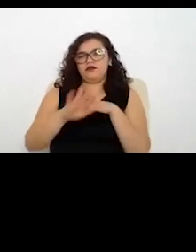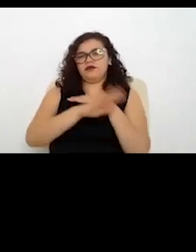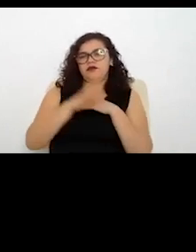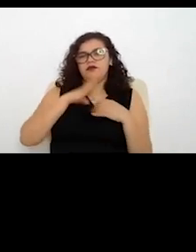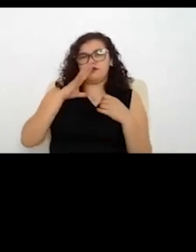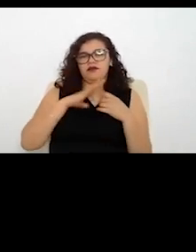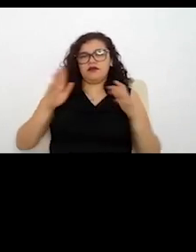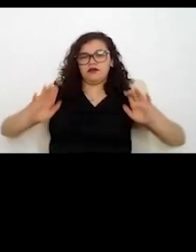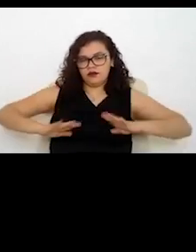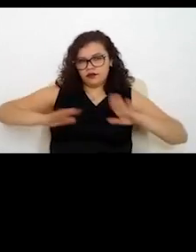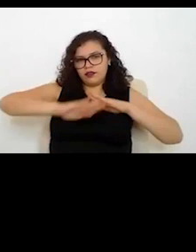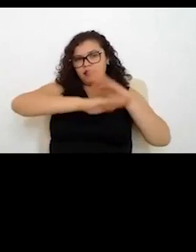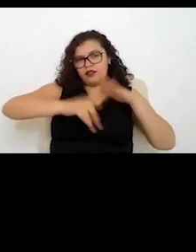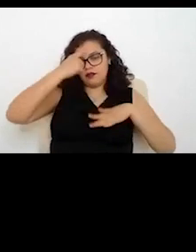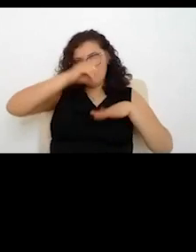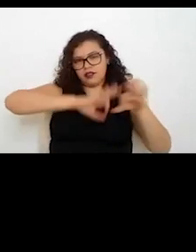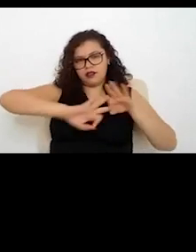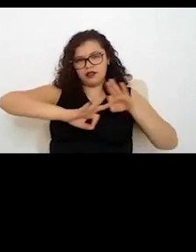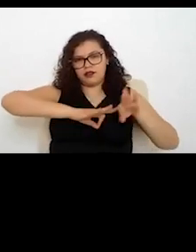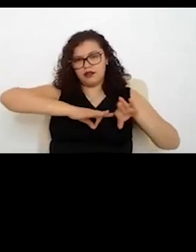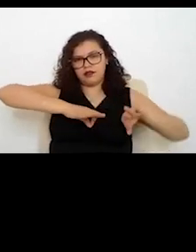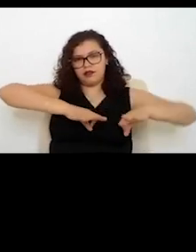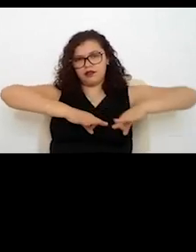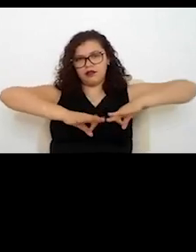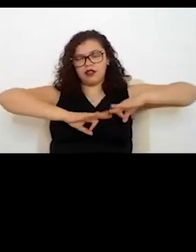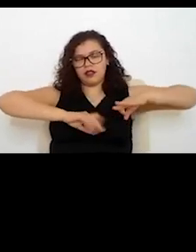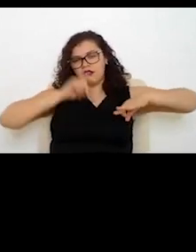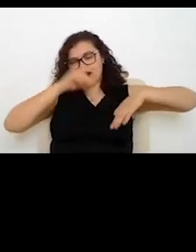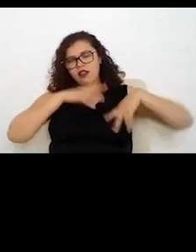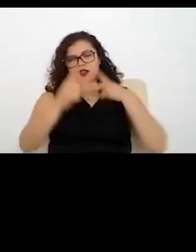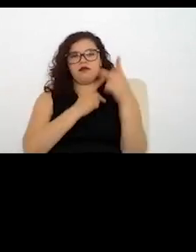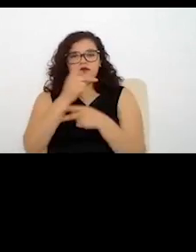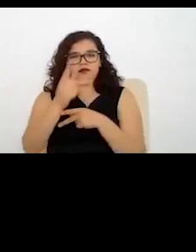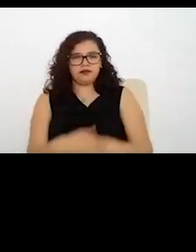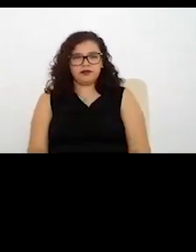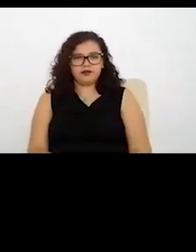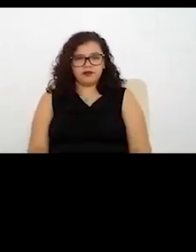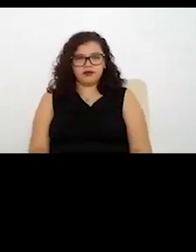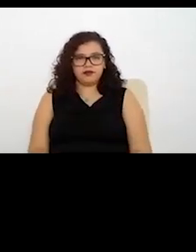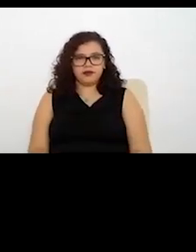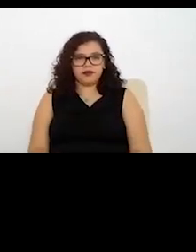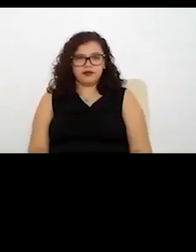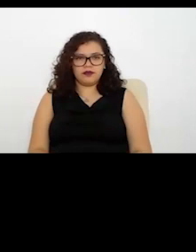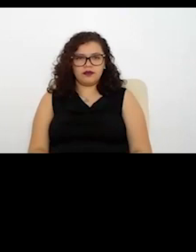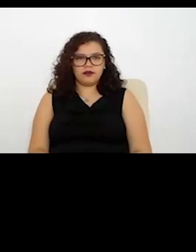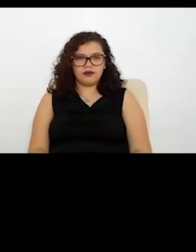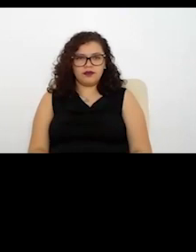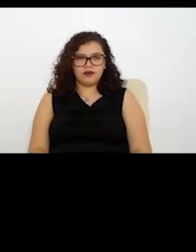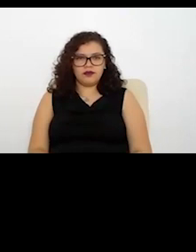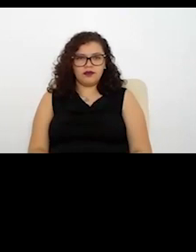condiciones mínimas de trabajo, pues esas también llevan a cabo las prestaciones. Entonces, el trabajo más